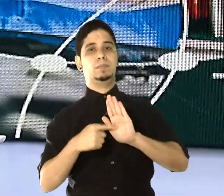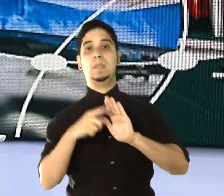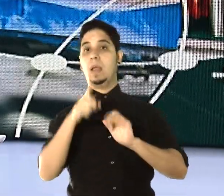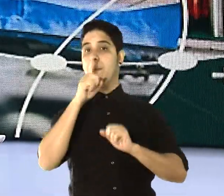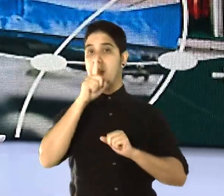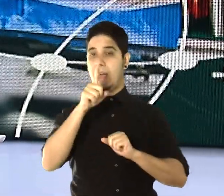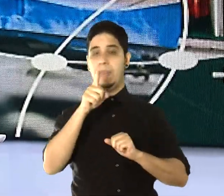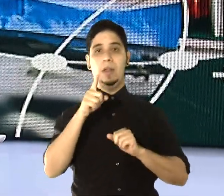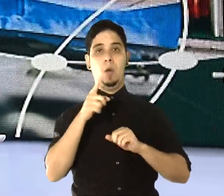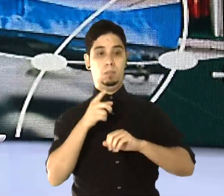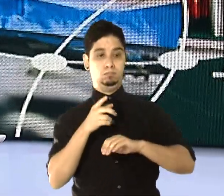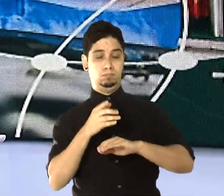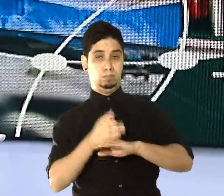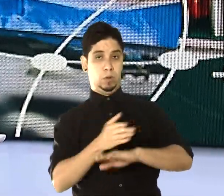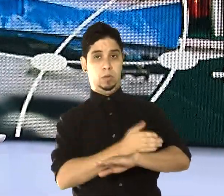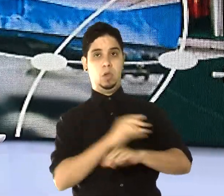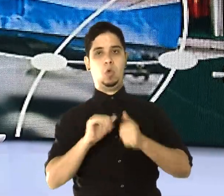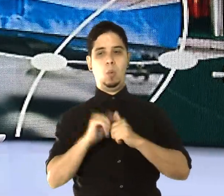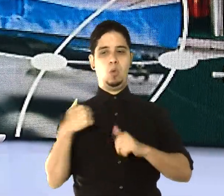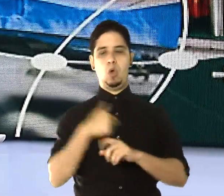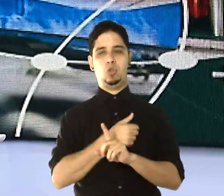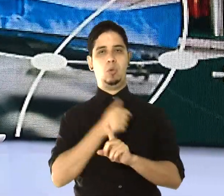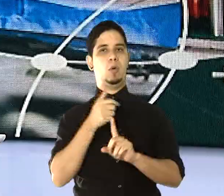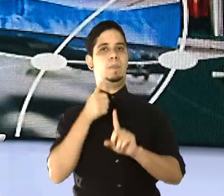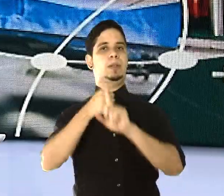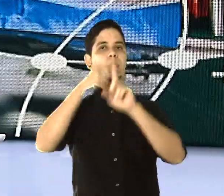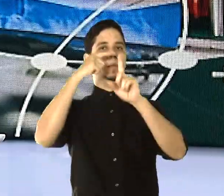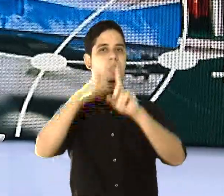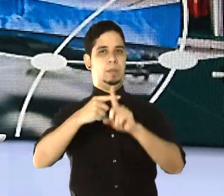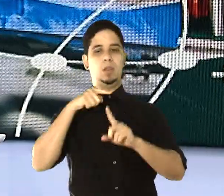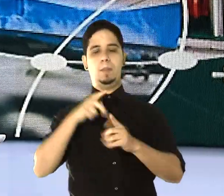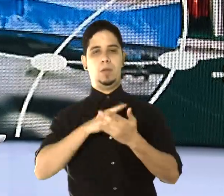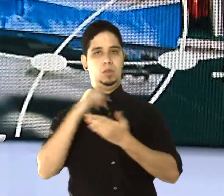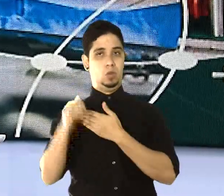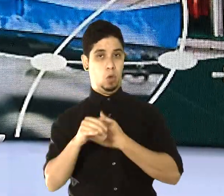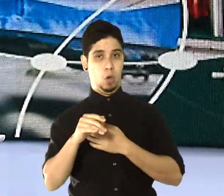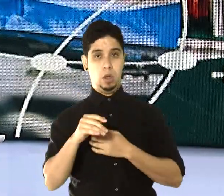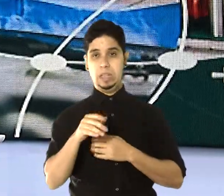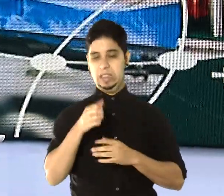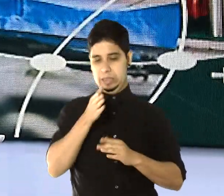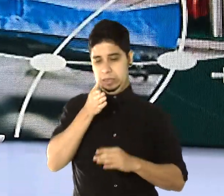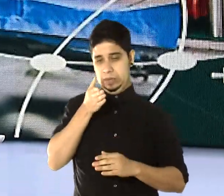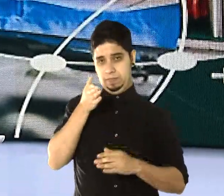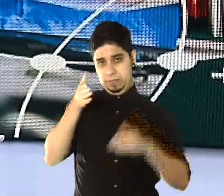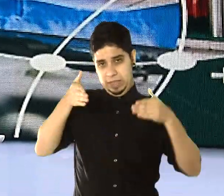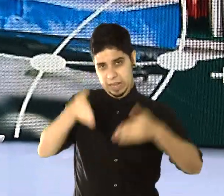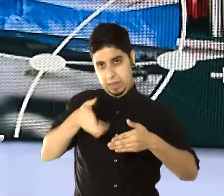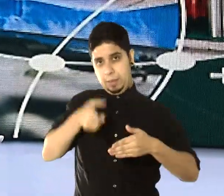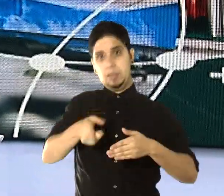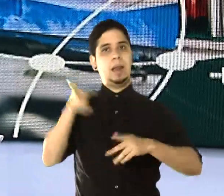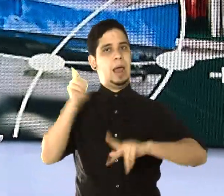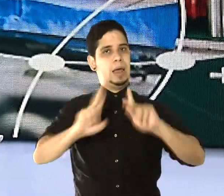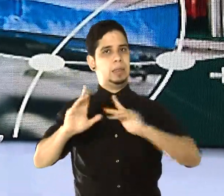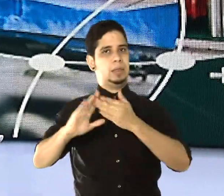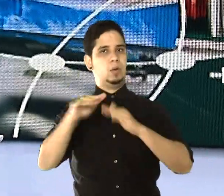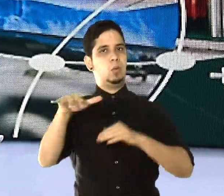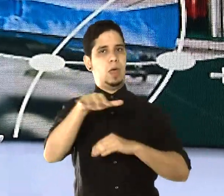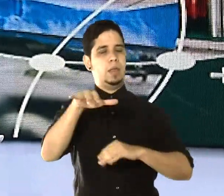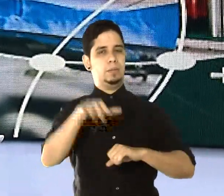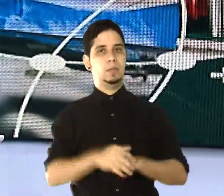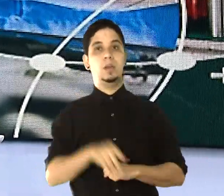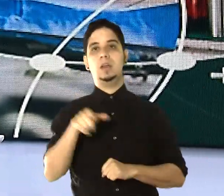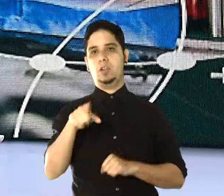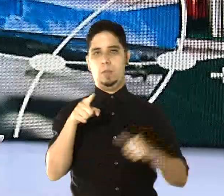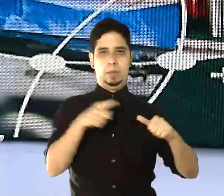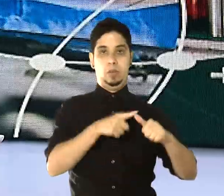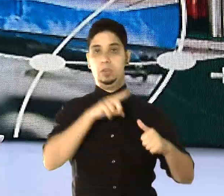verdadero progreso y el impacto que tienen esos proyectos directamente a la gente y a la ciudadanía y a las comunidades. Así que eso es lo primero.